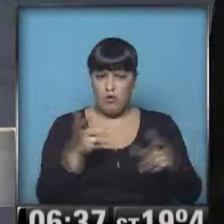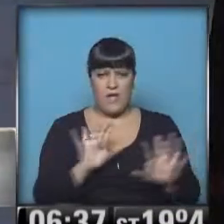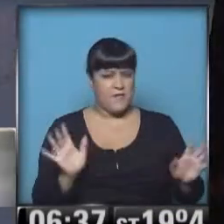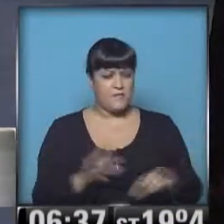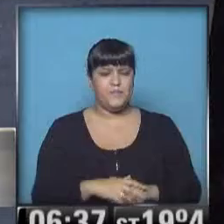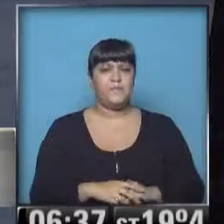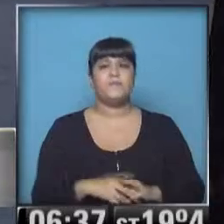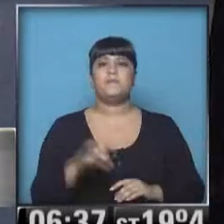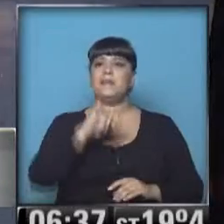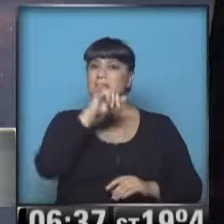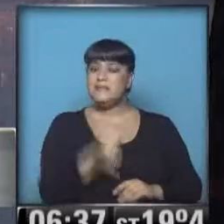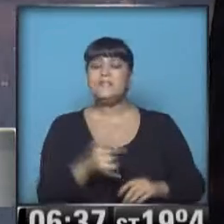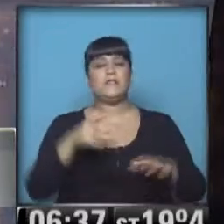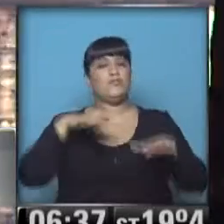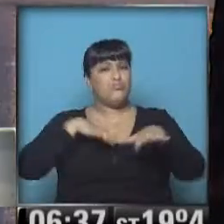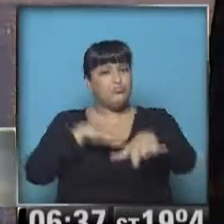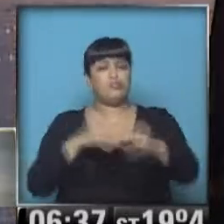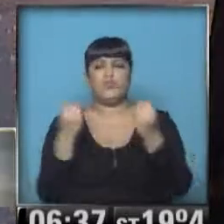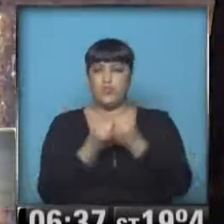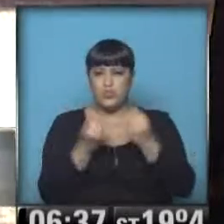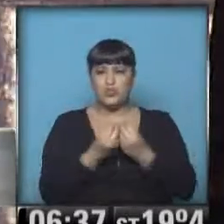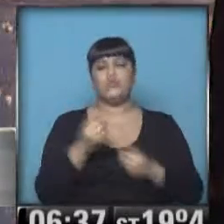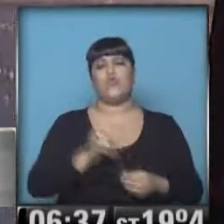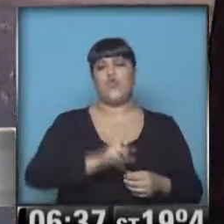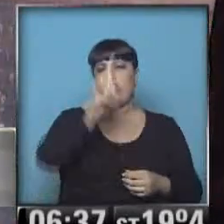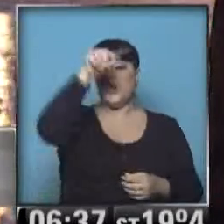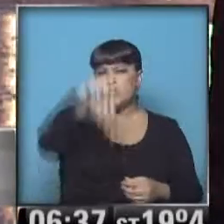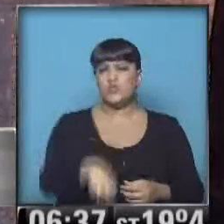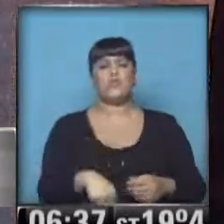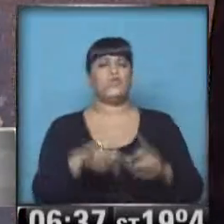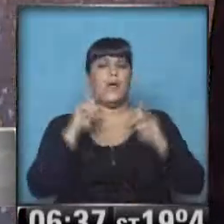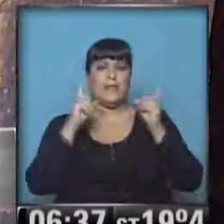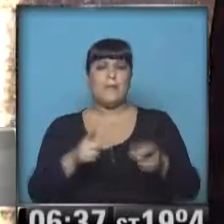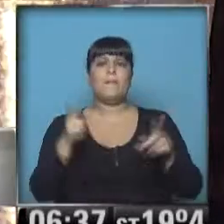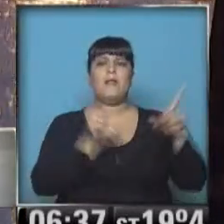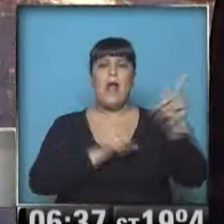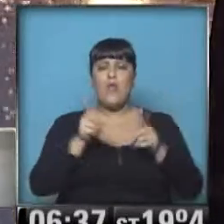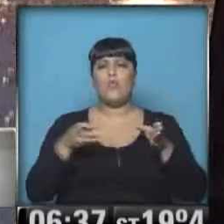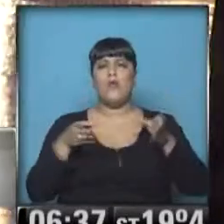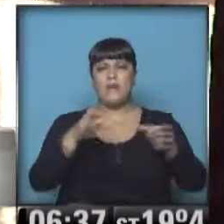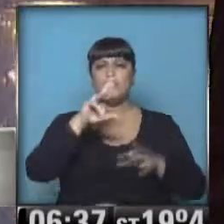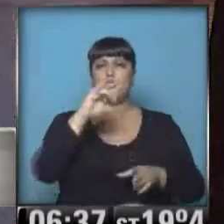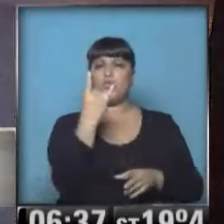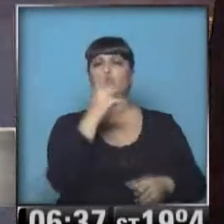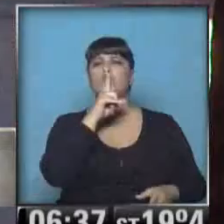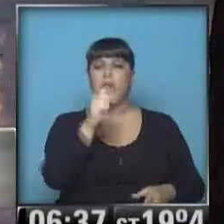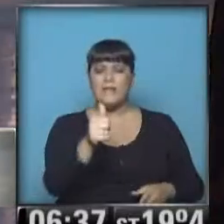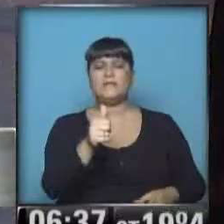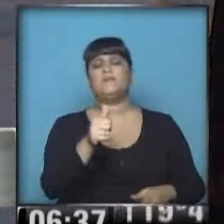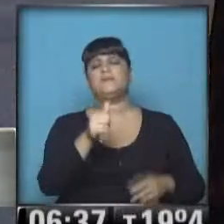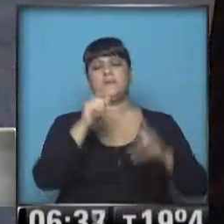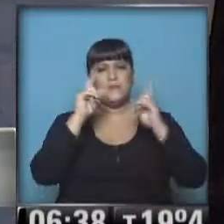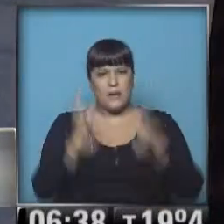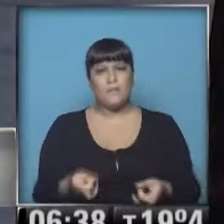consideración. Sí, el tránsito que se incrementa tanto desde el norte, desde el sur. Hay algunas rutas también con sectores anegados. La provincia de Buenos Aires es la